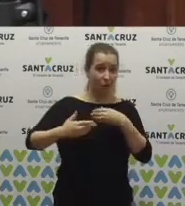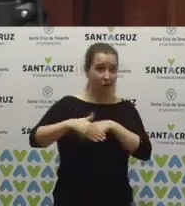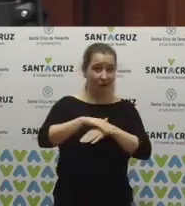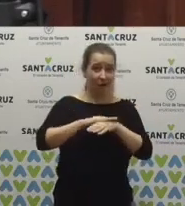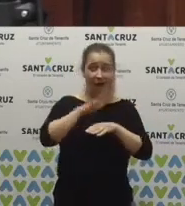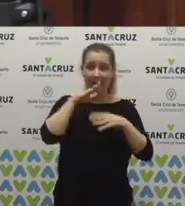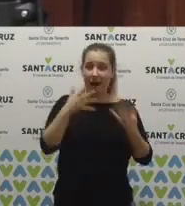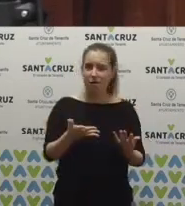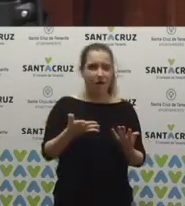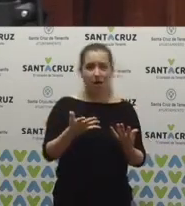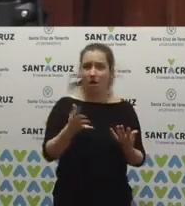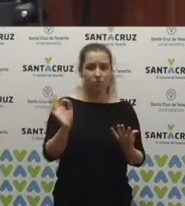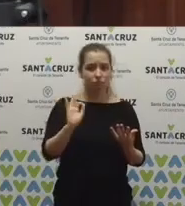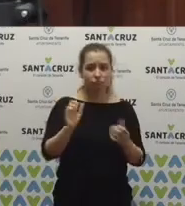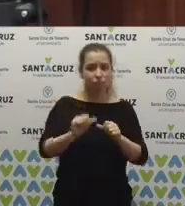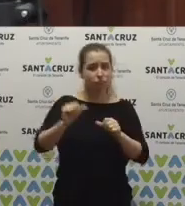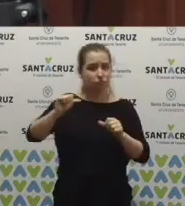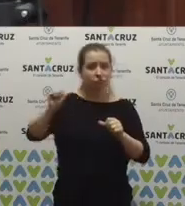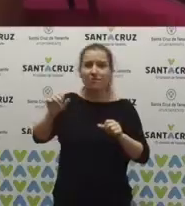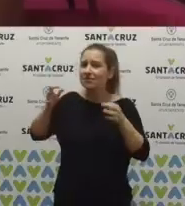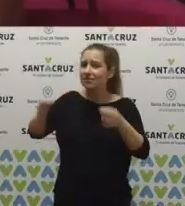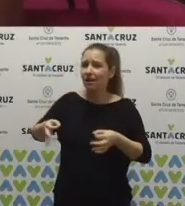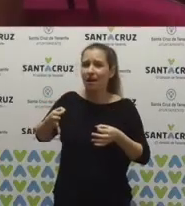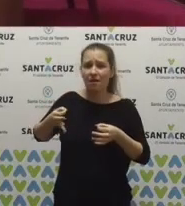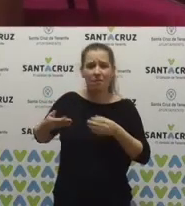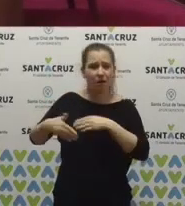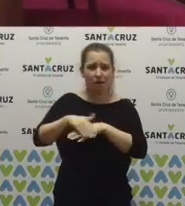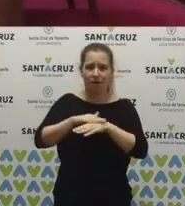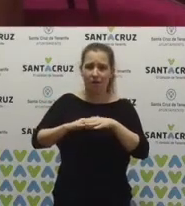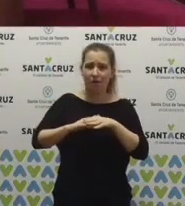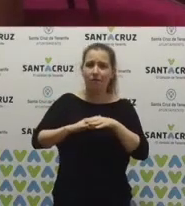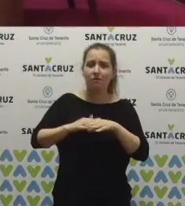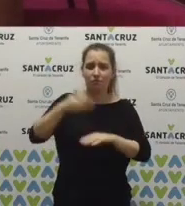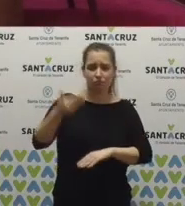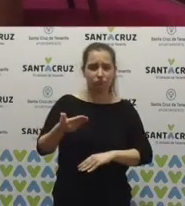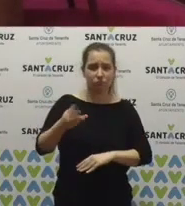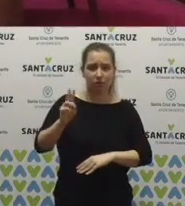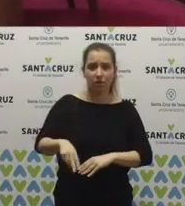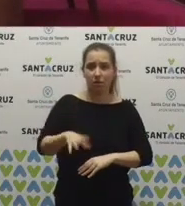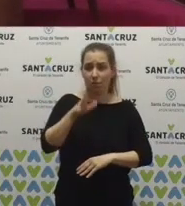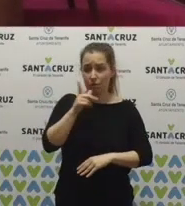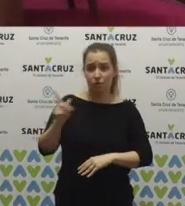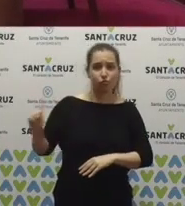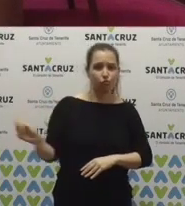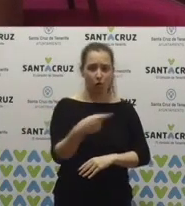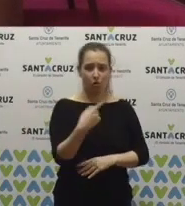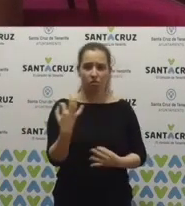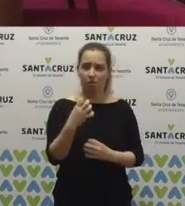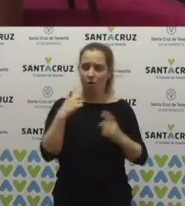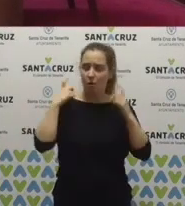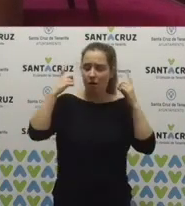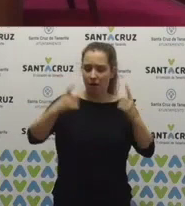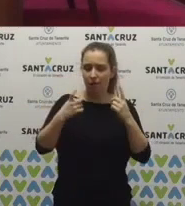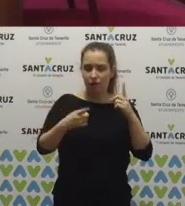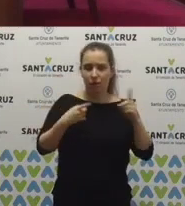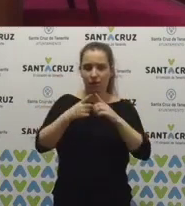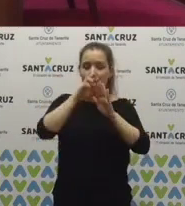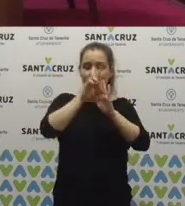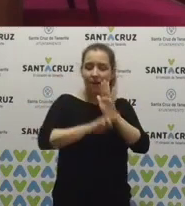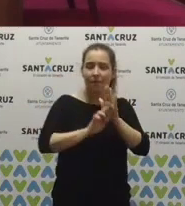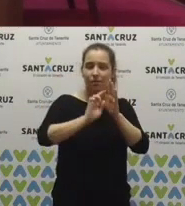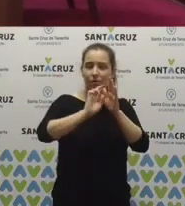tanto sí que entre todos tenemos que hacer un esfuerzo para modificar ese reglamento que entendemos que es